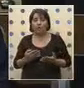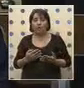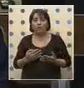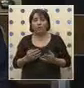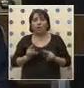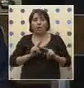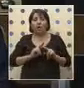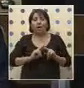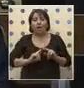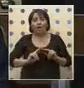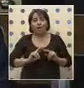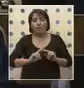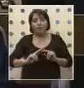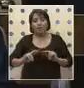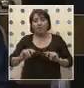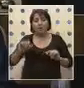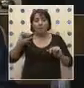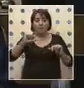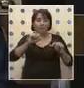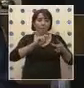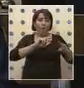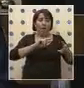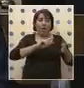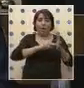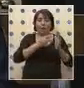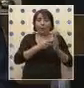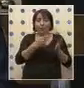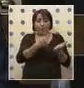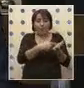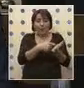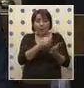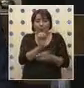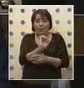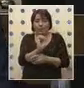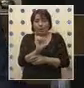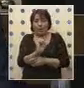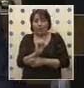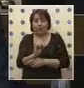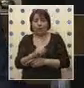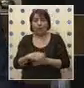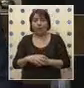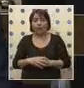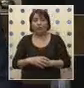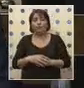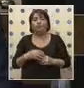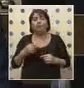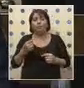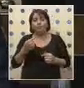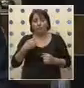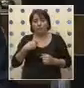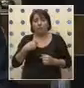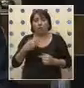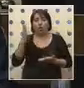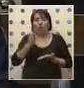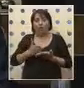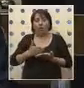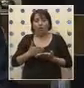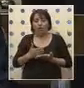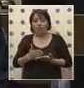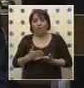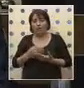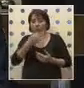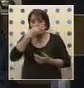afectando al usuario, a los compradores de este tipo de vehículos y por lo tanto me hago el deber y la obligación